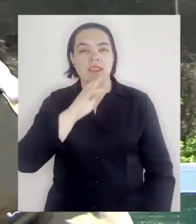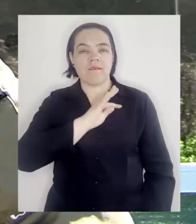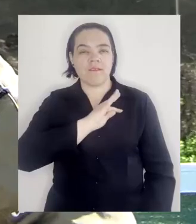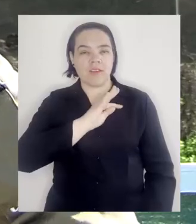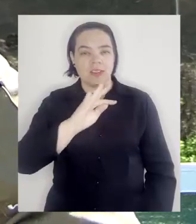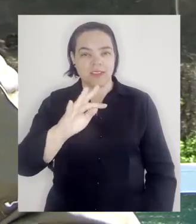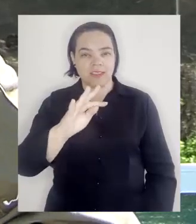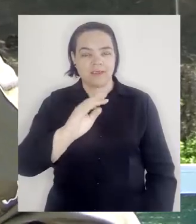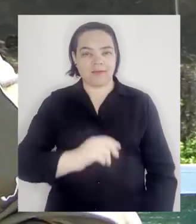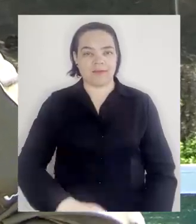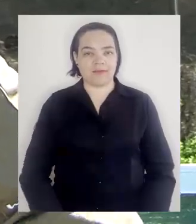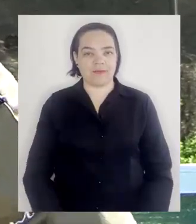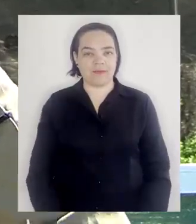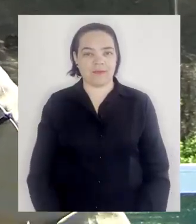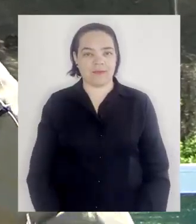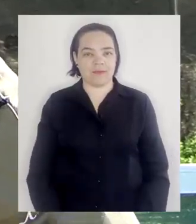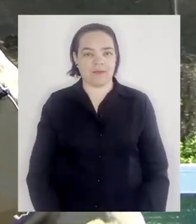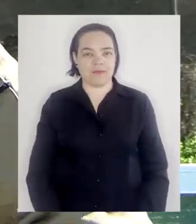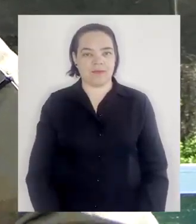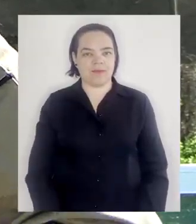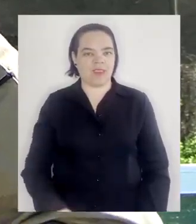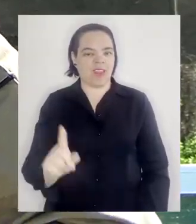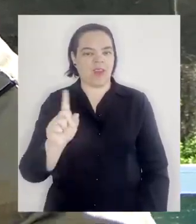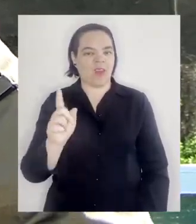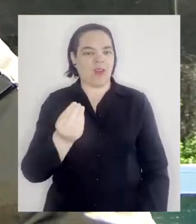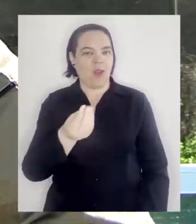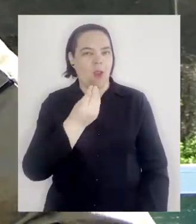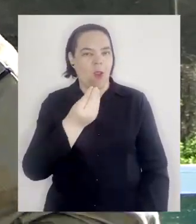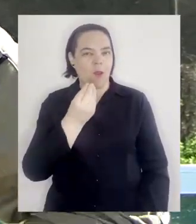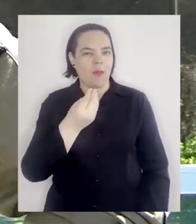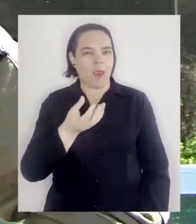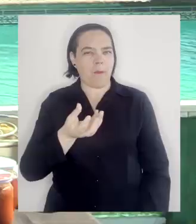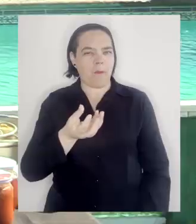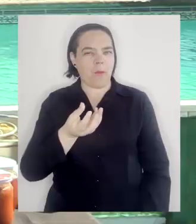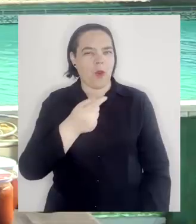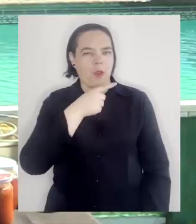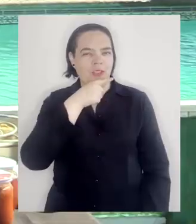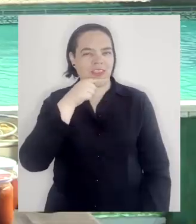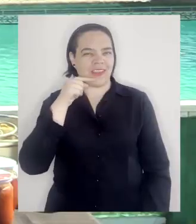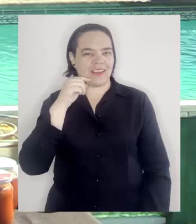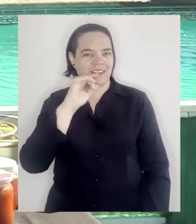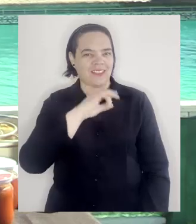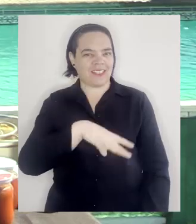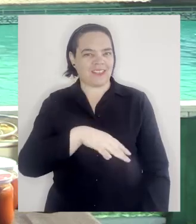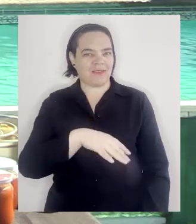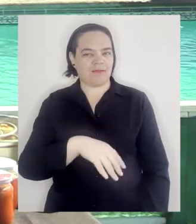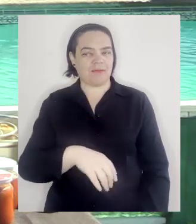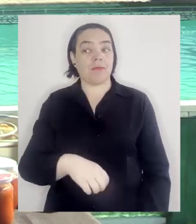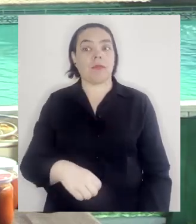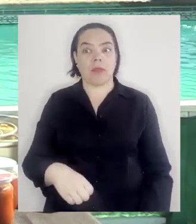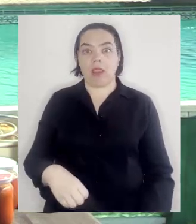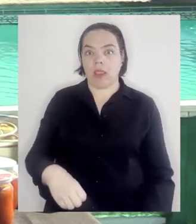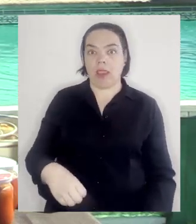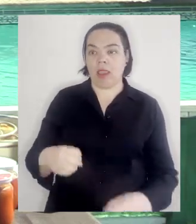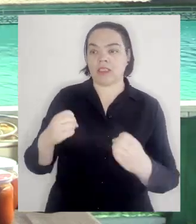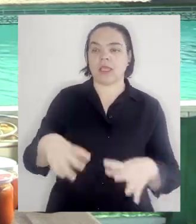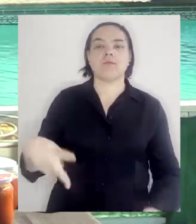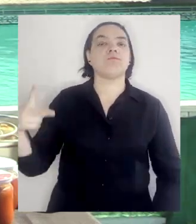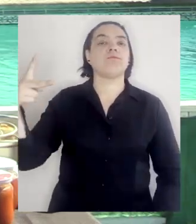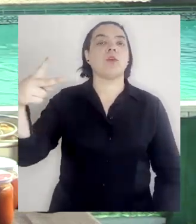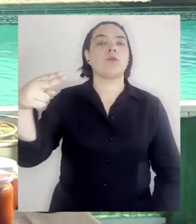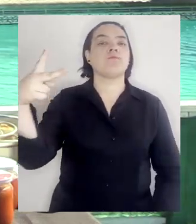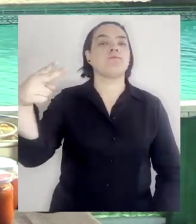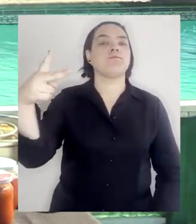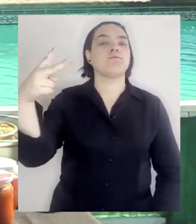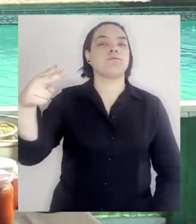éclairs. Yo no comí tanto postre chileno. Ya. Disculpe. Cortado entonces. Vamos a comerciales porque no